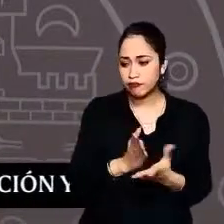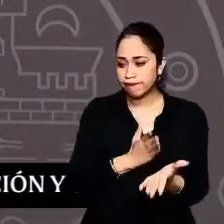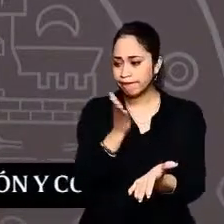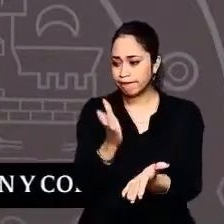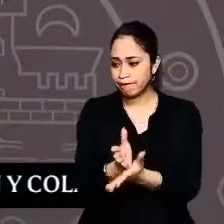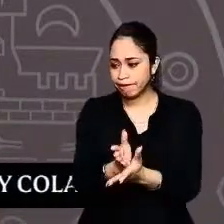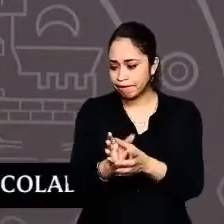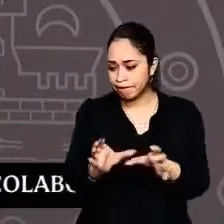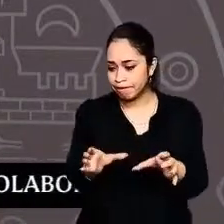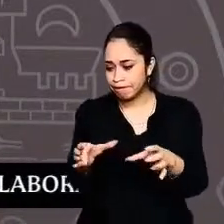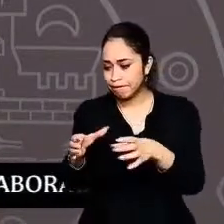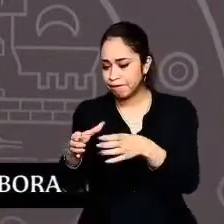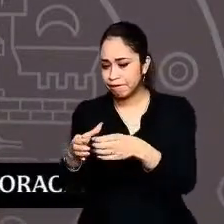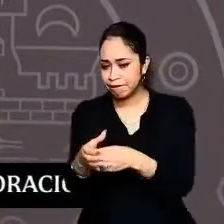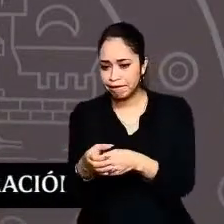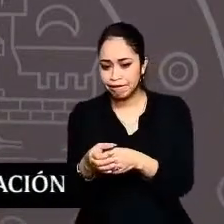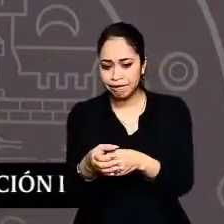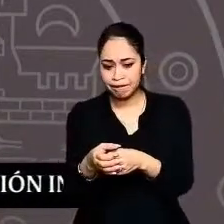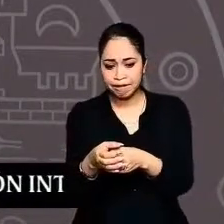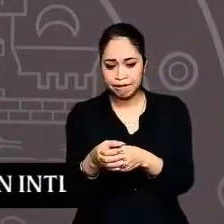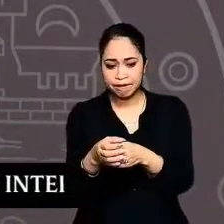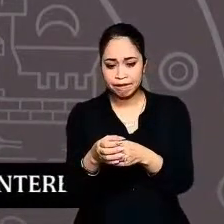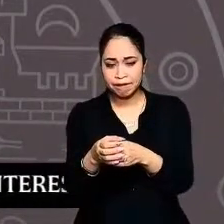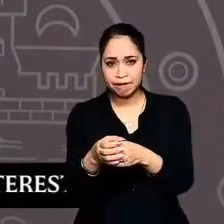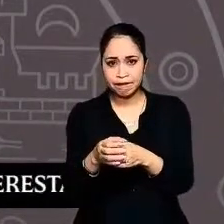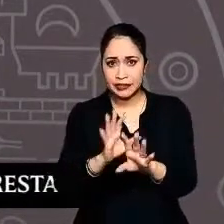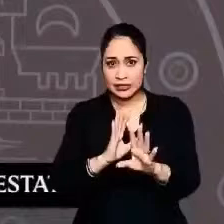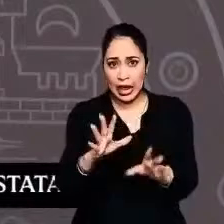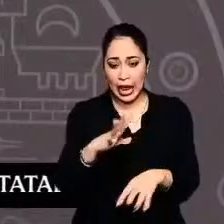a perseguir el delito que no pudiste prevenir